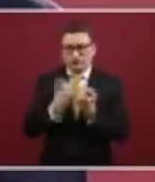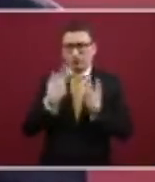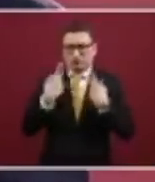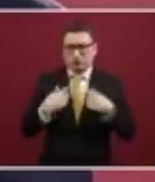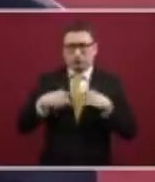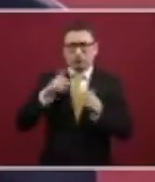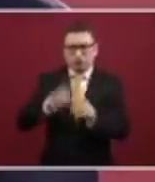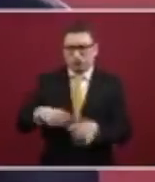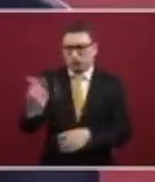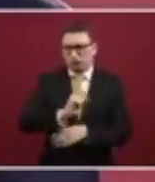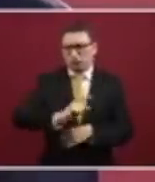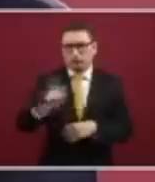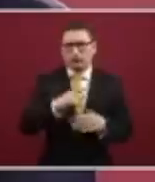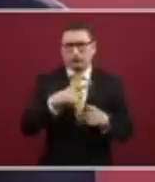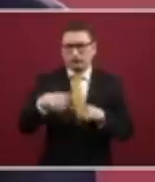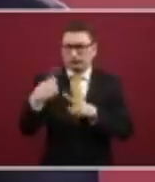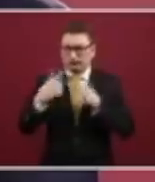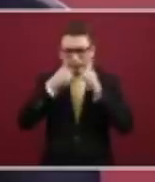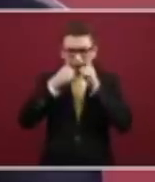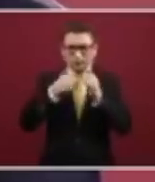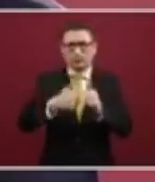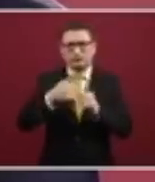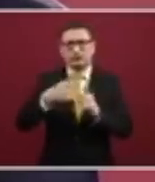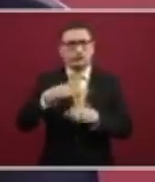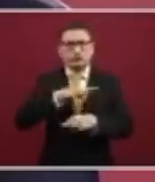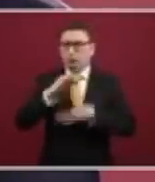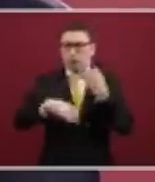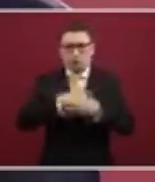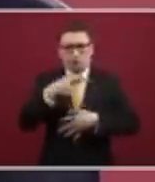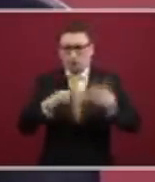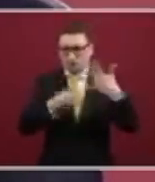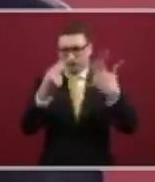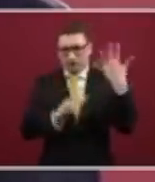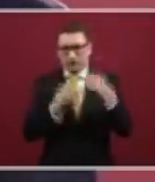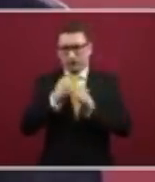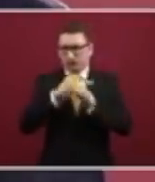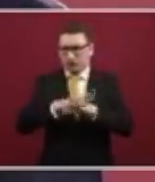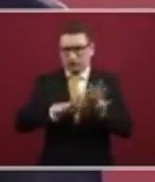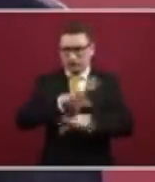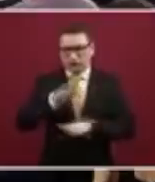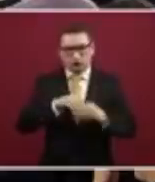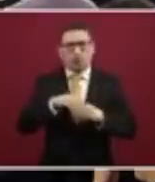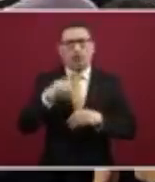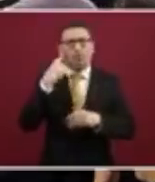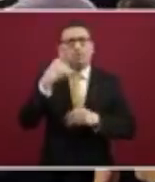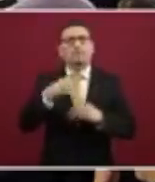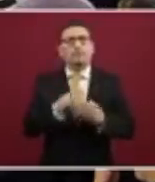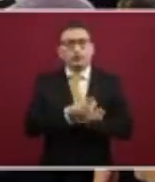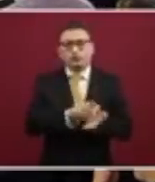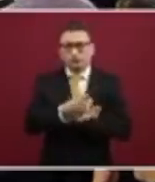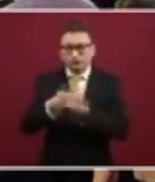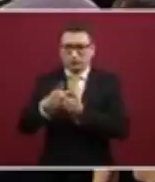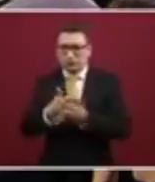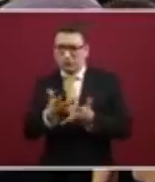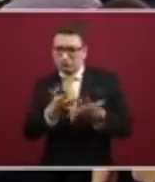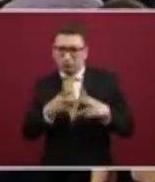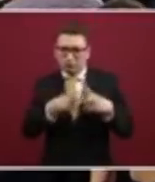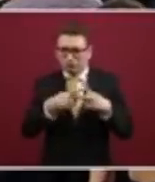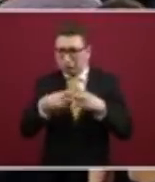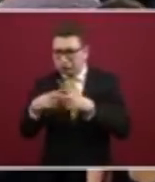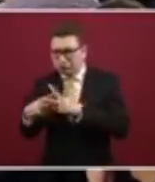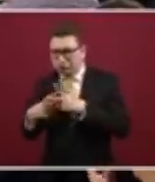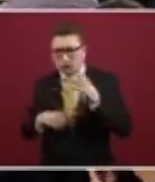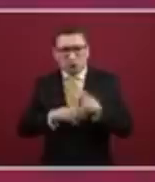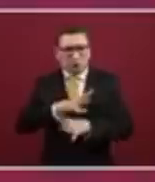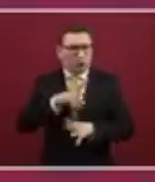brindar atención, de tener los reactivos, todo lo que se necesite, la información, y eso, pues, en el cálculo más o menos